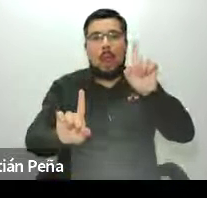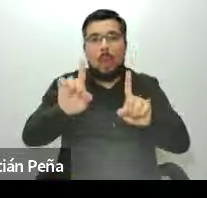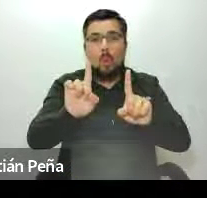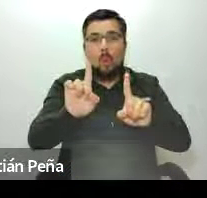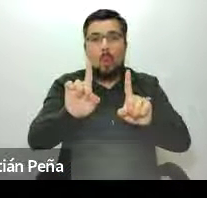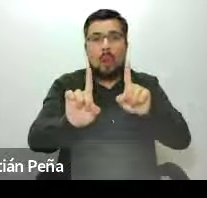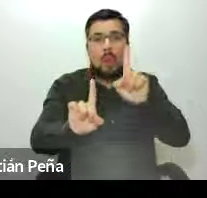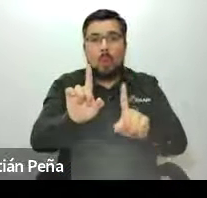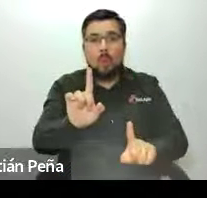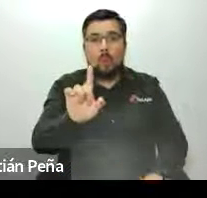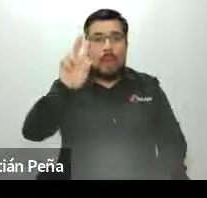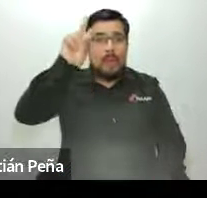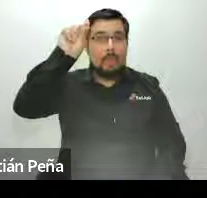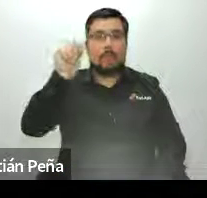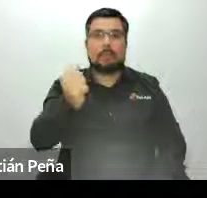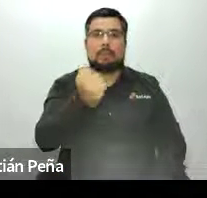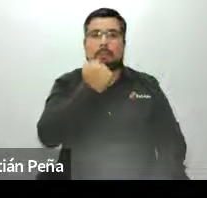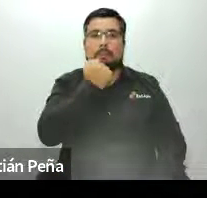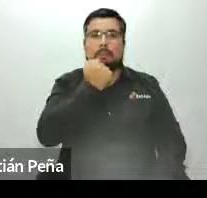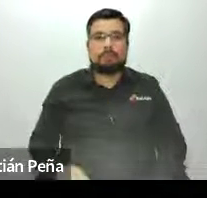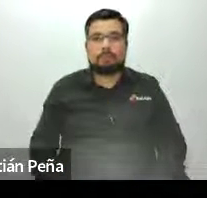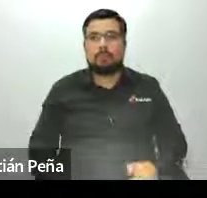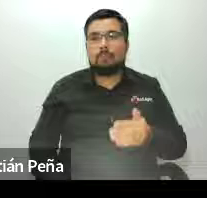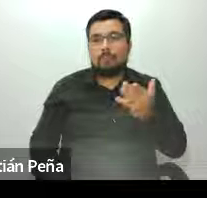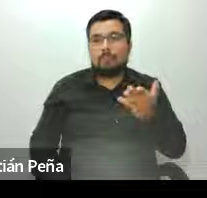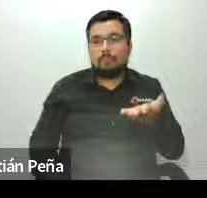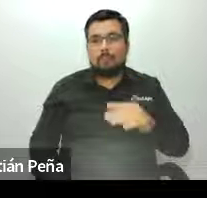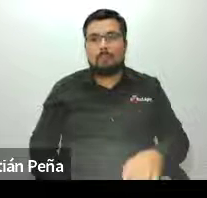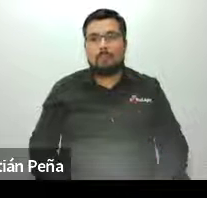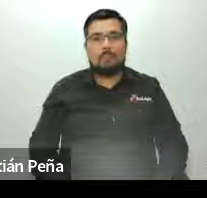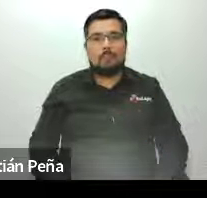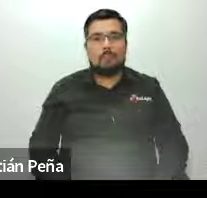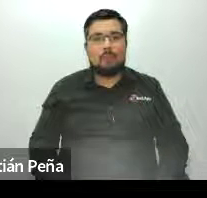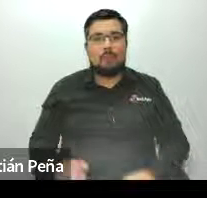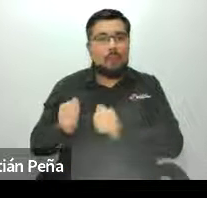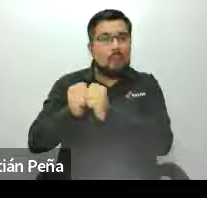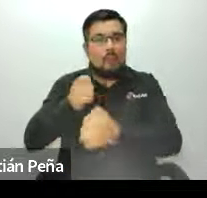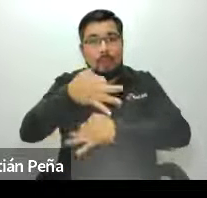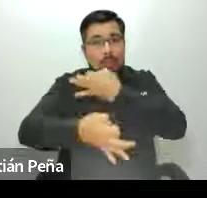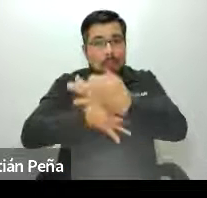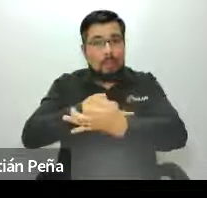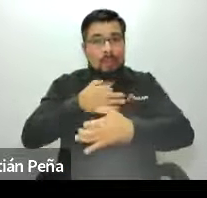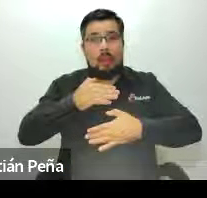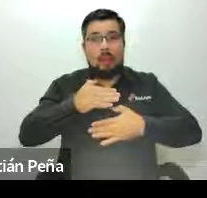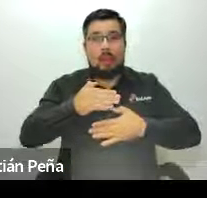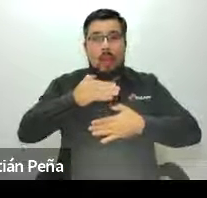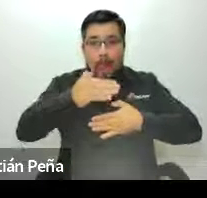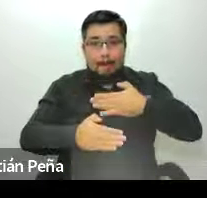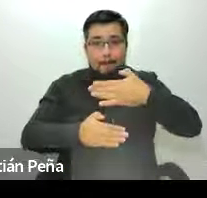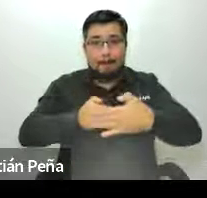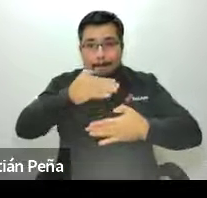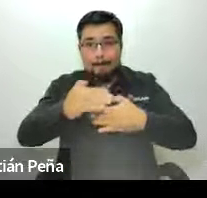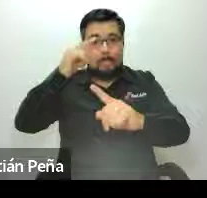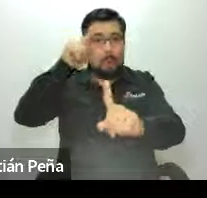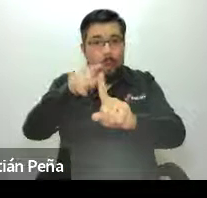vamos también a esta pregunta que nos hacía la colega hace un ratito, ¿no? O sea, las progresiones en ningún caso son el nuevo currículo de la